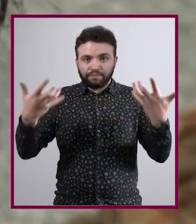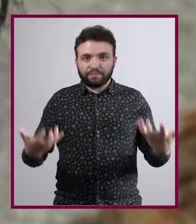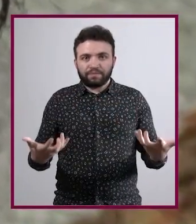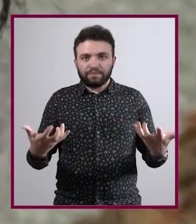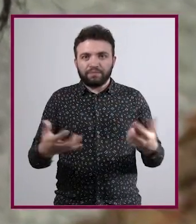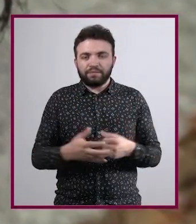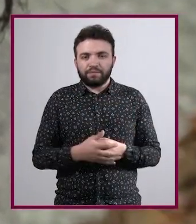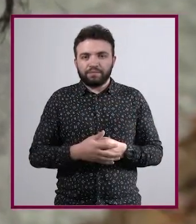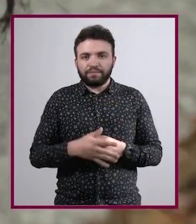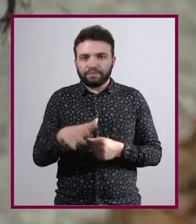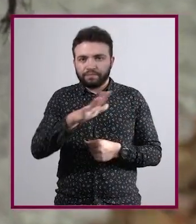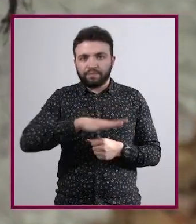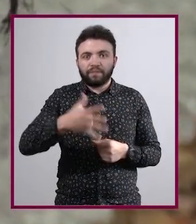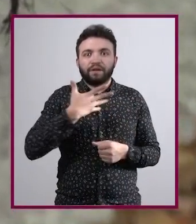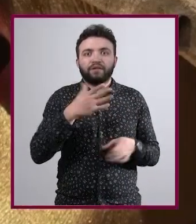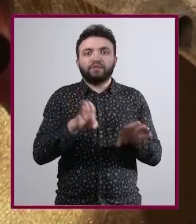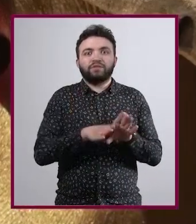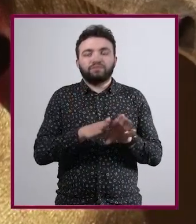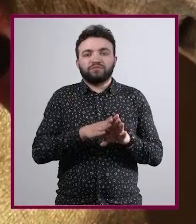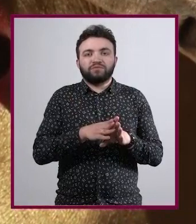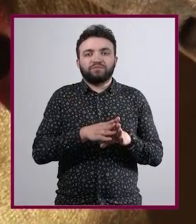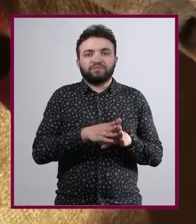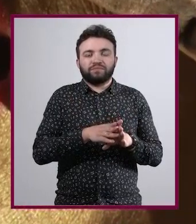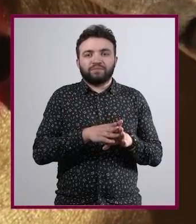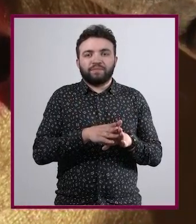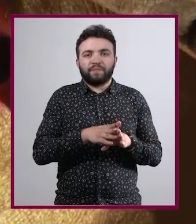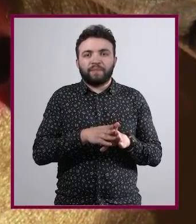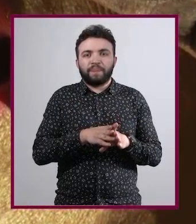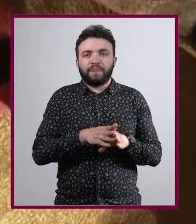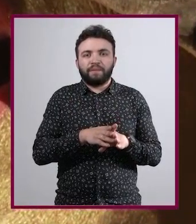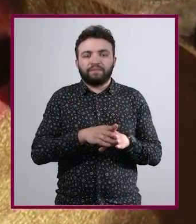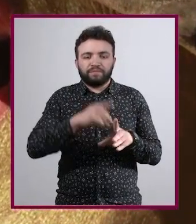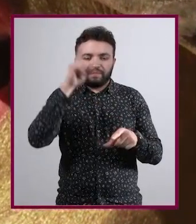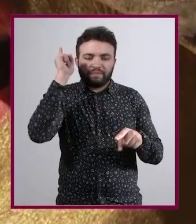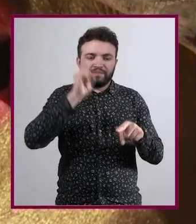ha sido despojado por la minería.